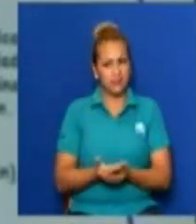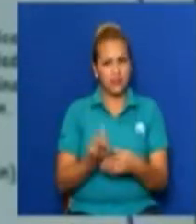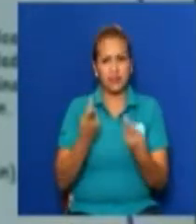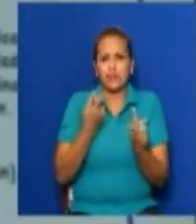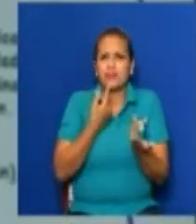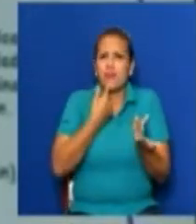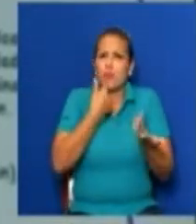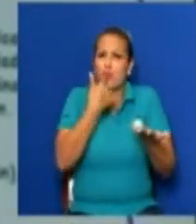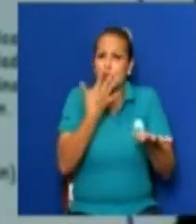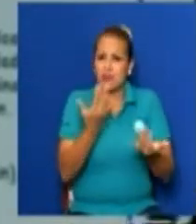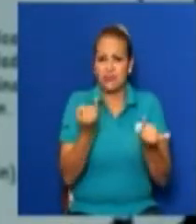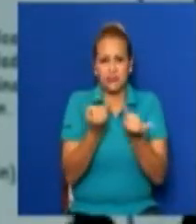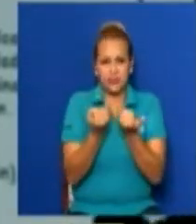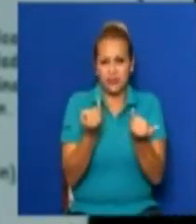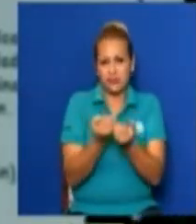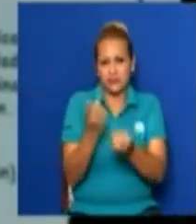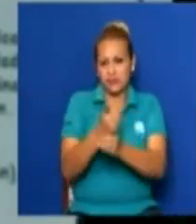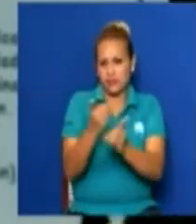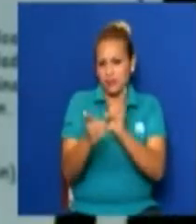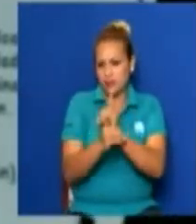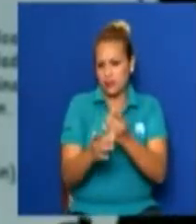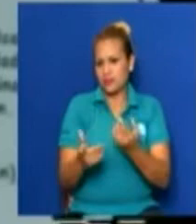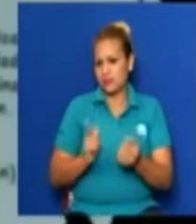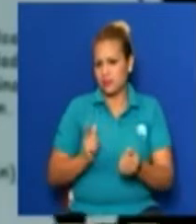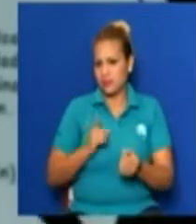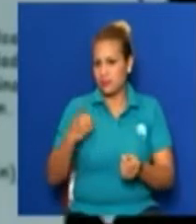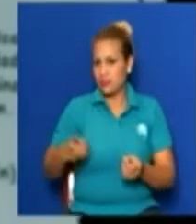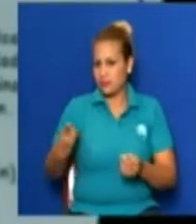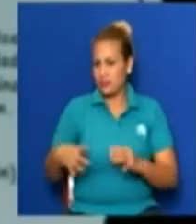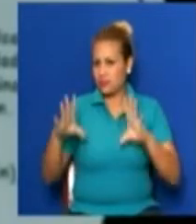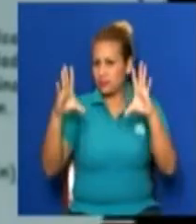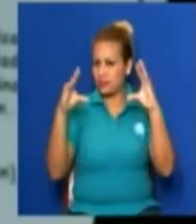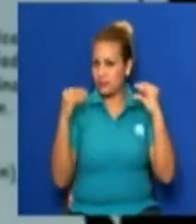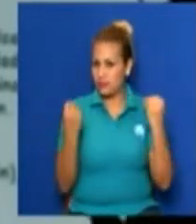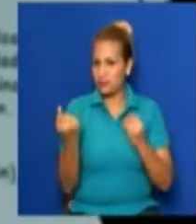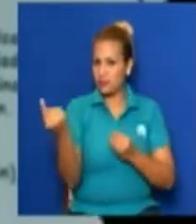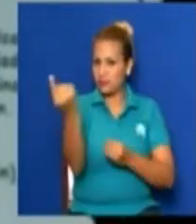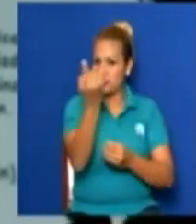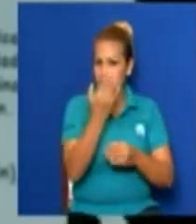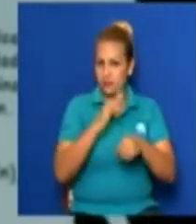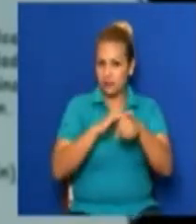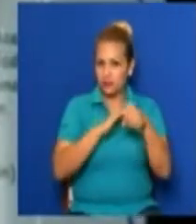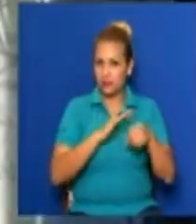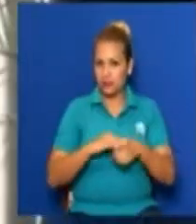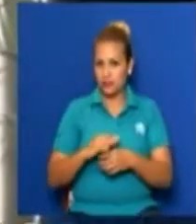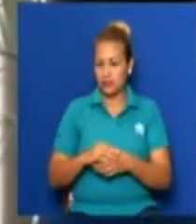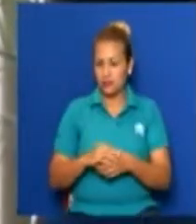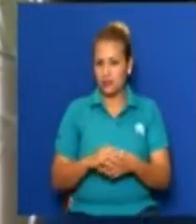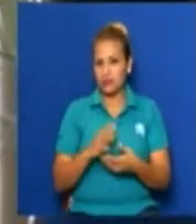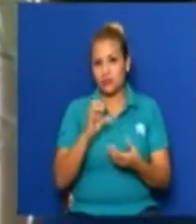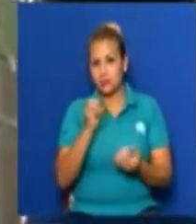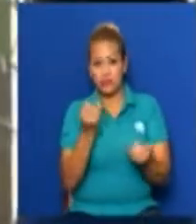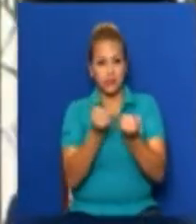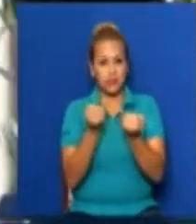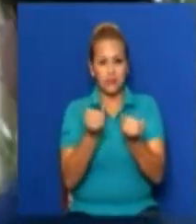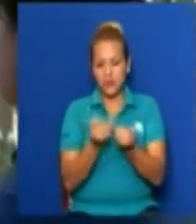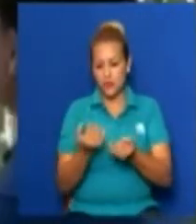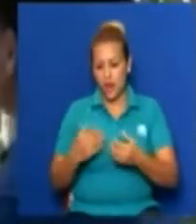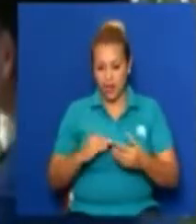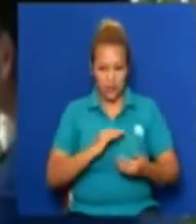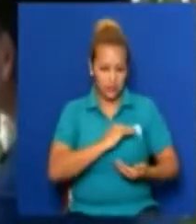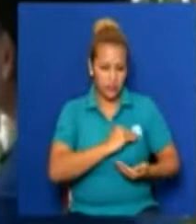embarazado. Y se sienten descartadas también las mujeres que están amamantando. A esa no, a esa no, a esa